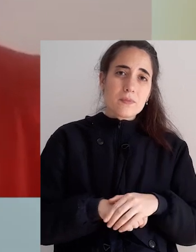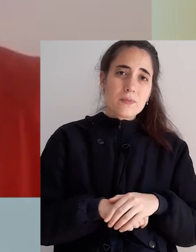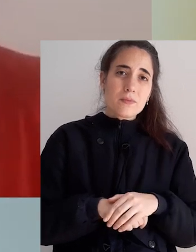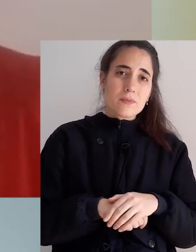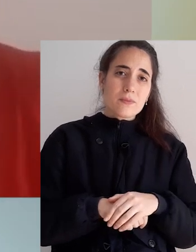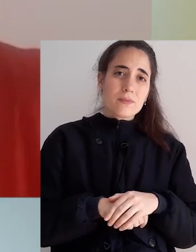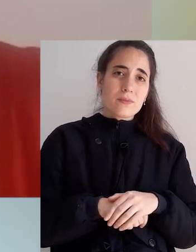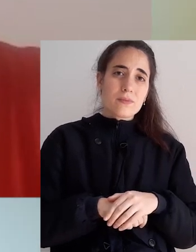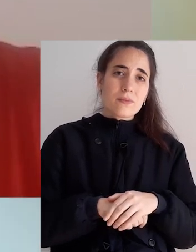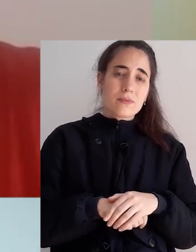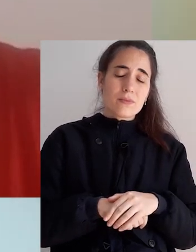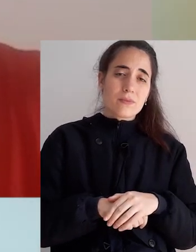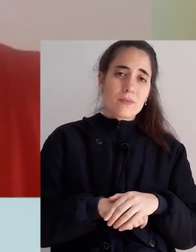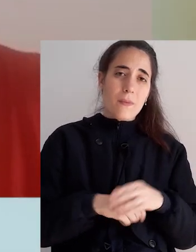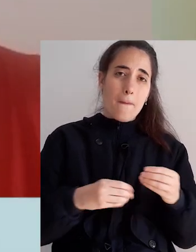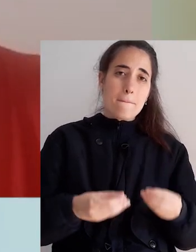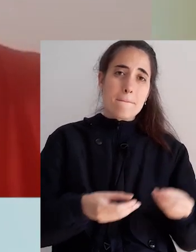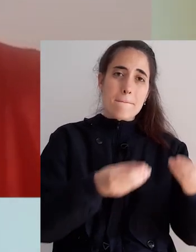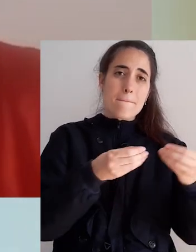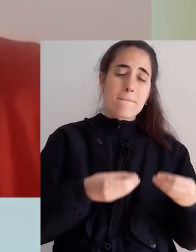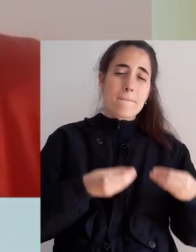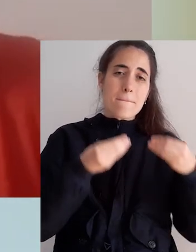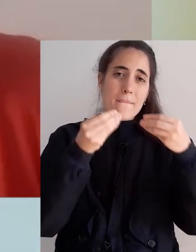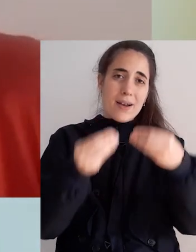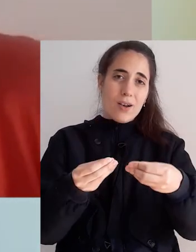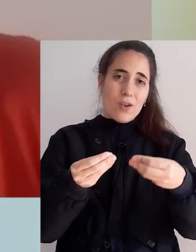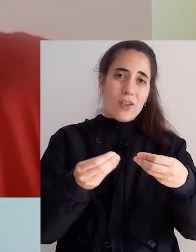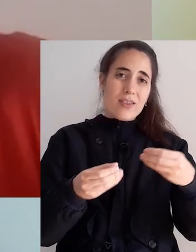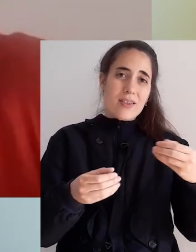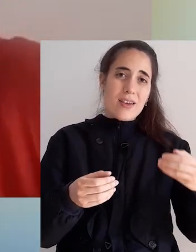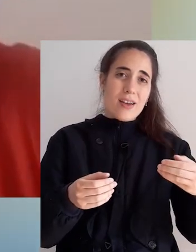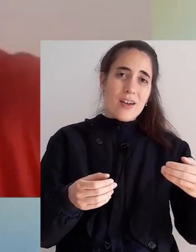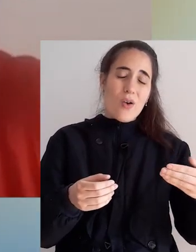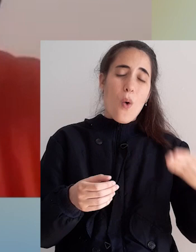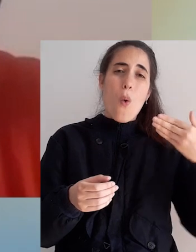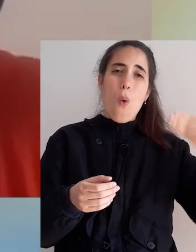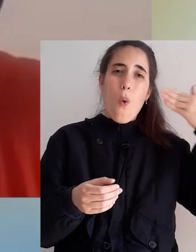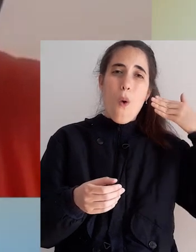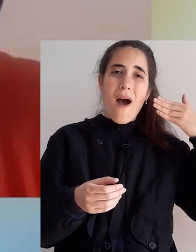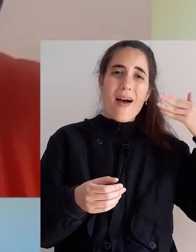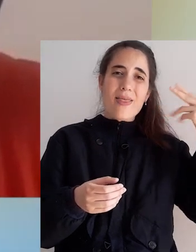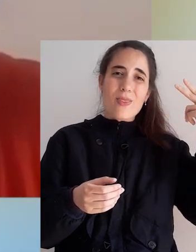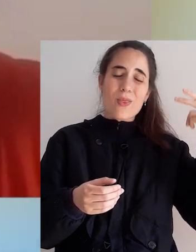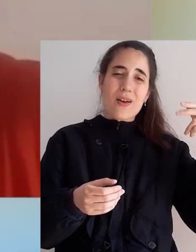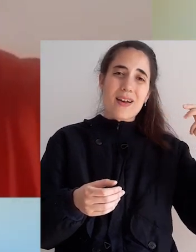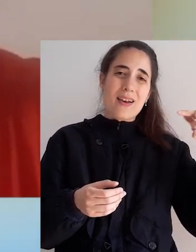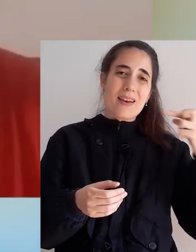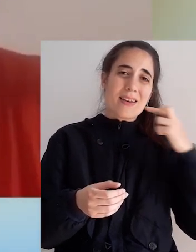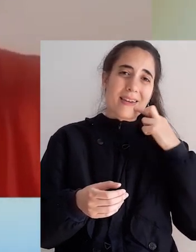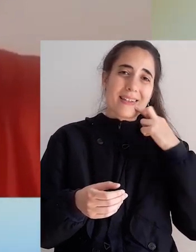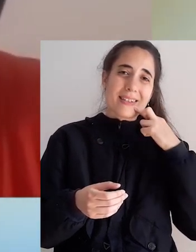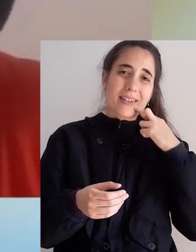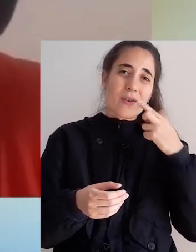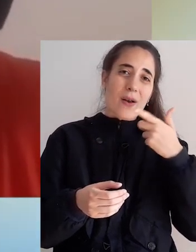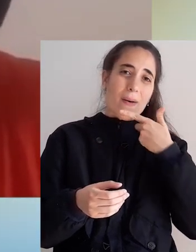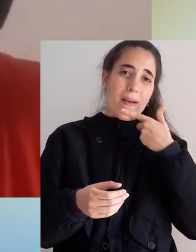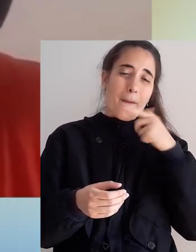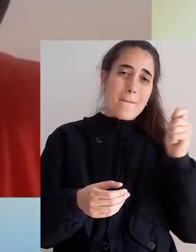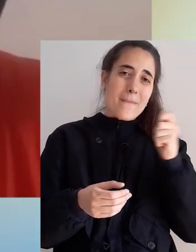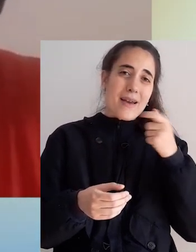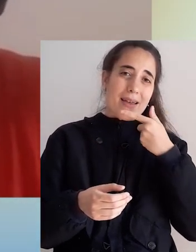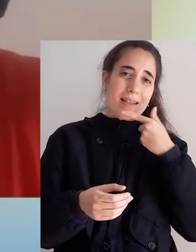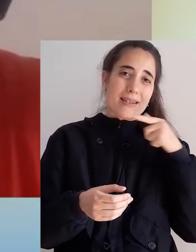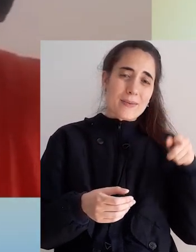la medicación, el no tener una rehabilitación, está en riesgo la vida de la gente. Digo,